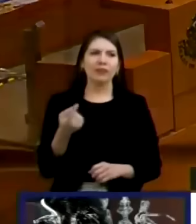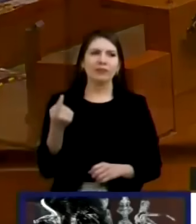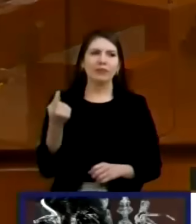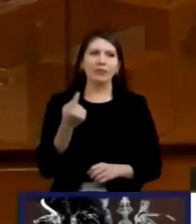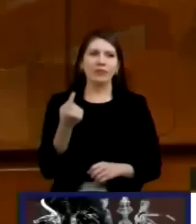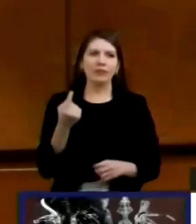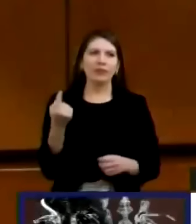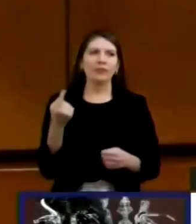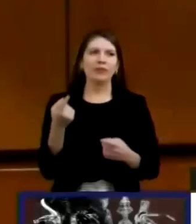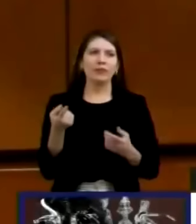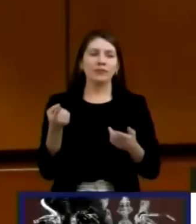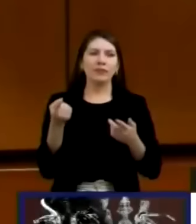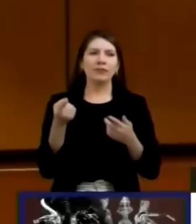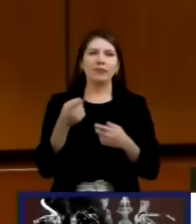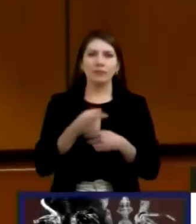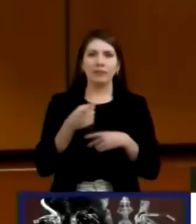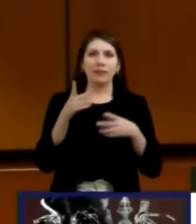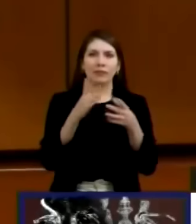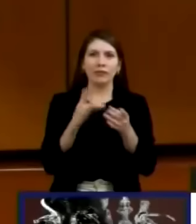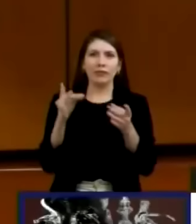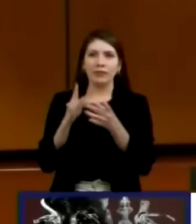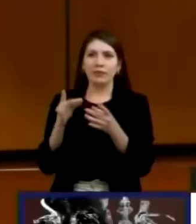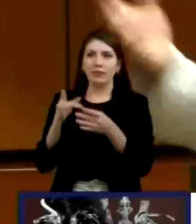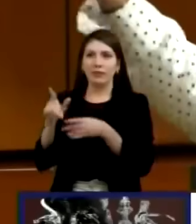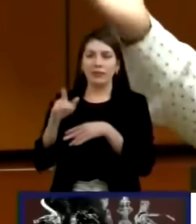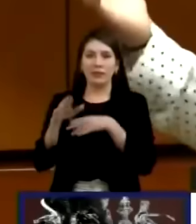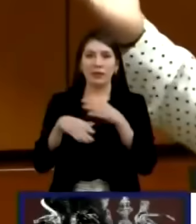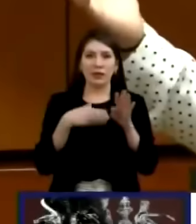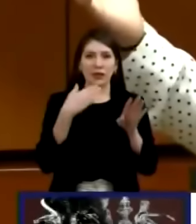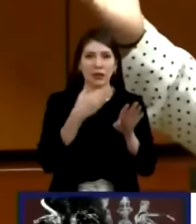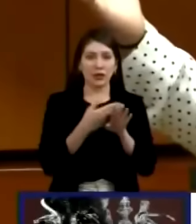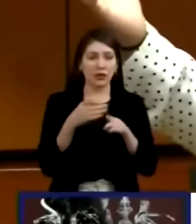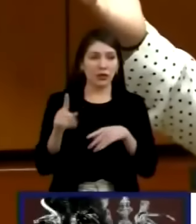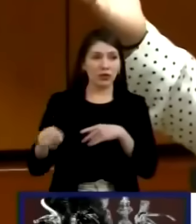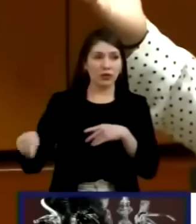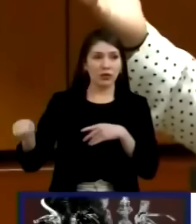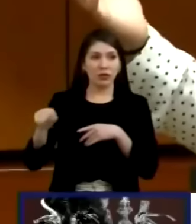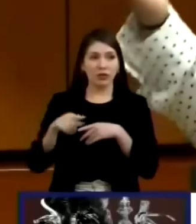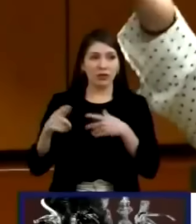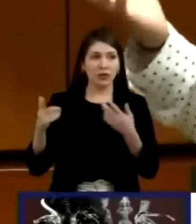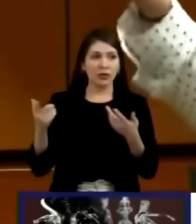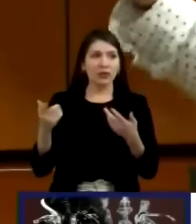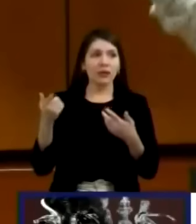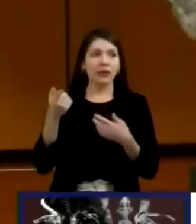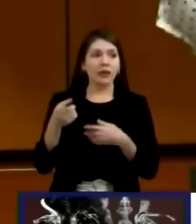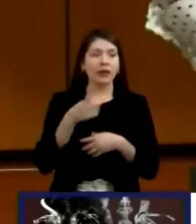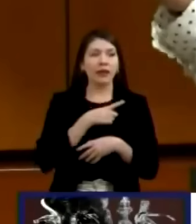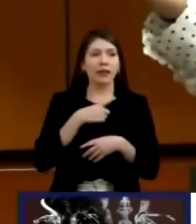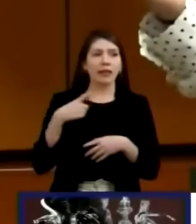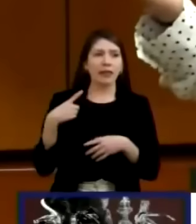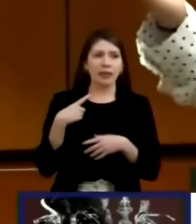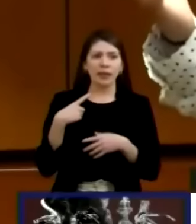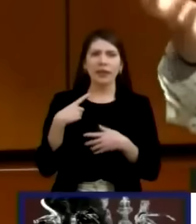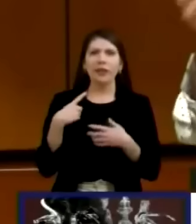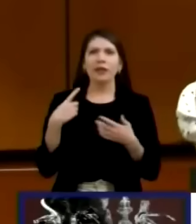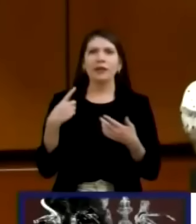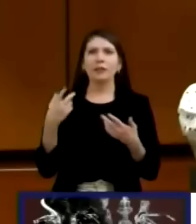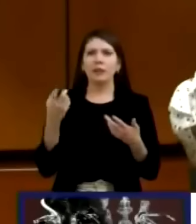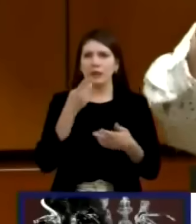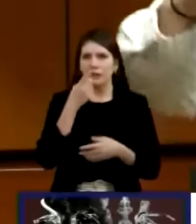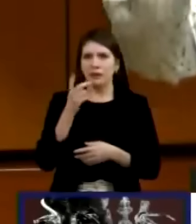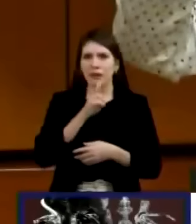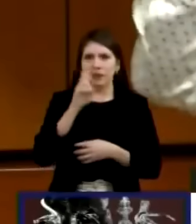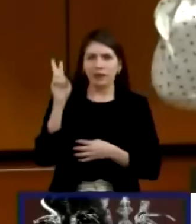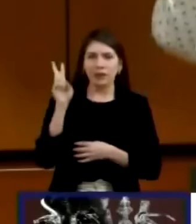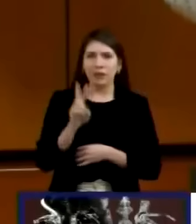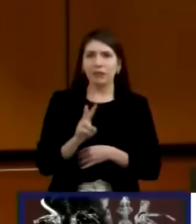De verdad, la narrativa de la oposición precaria. Hay que decir las cosas como son. No vengan a